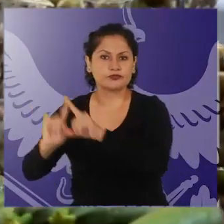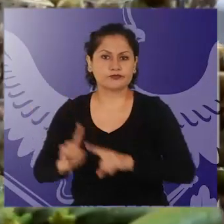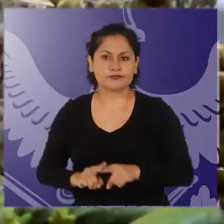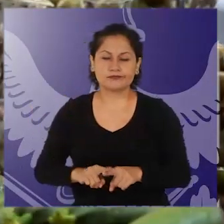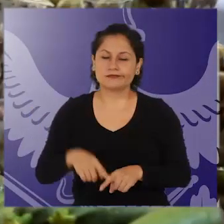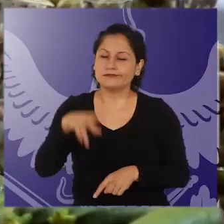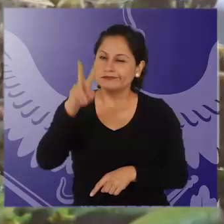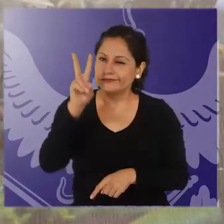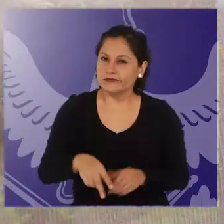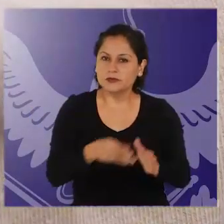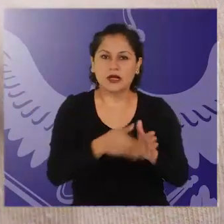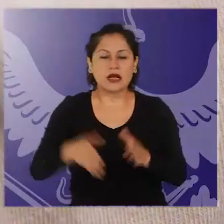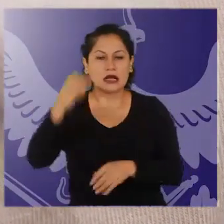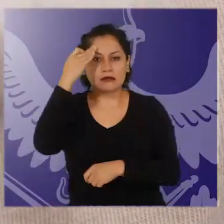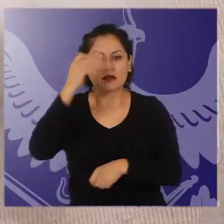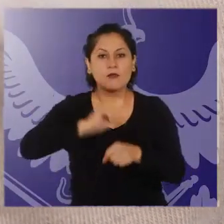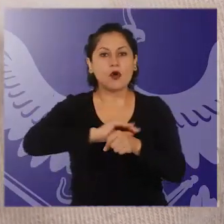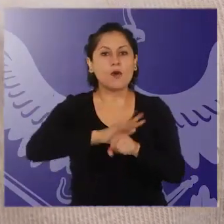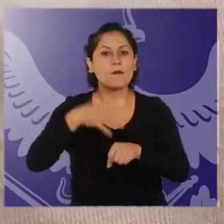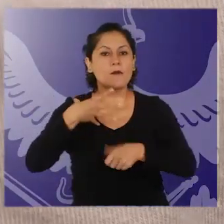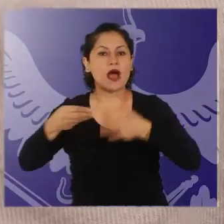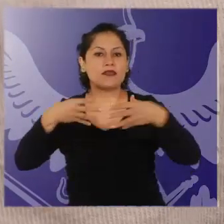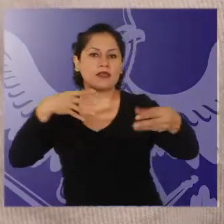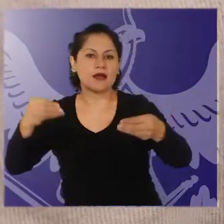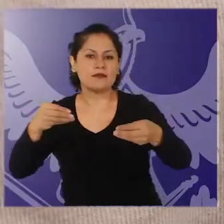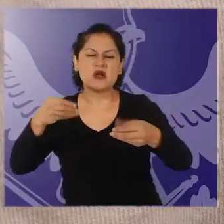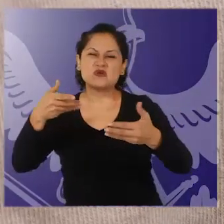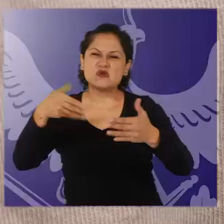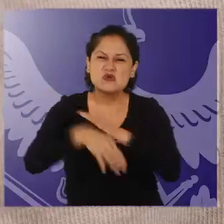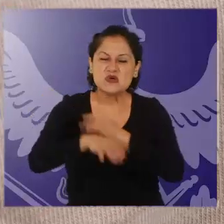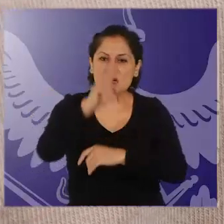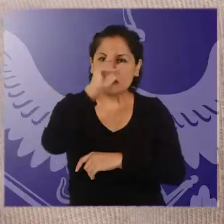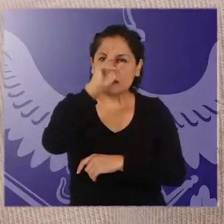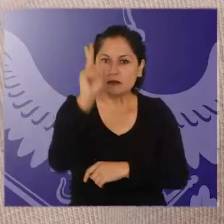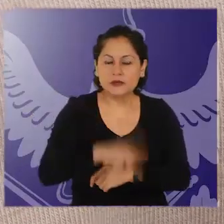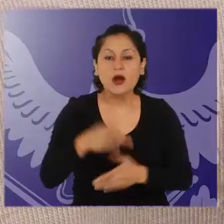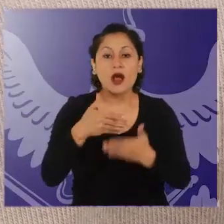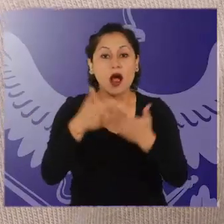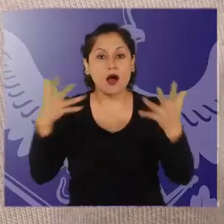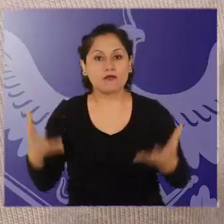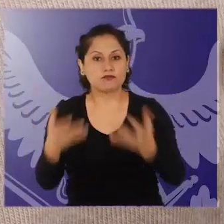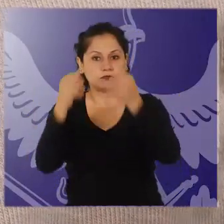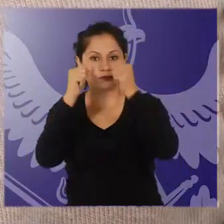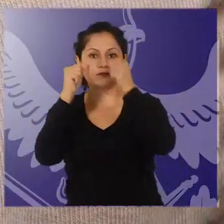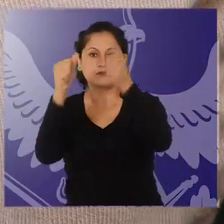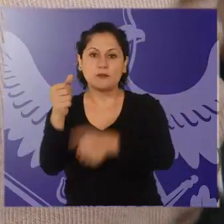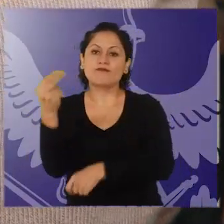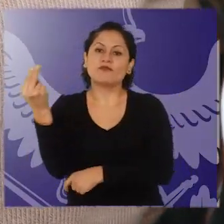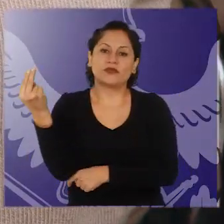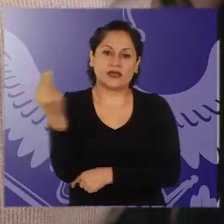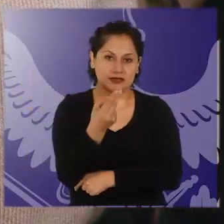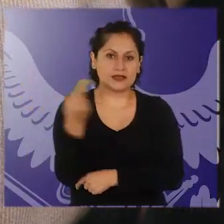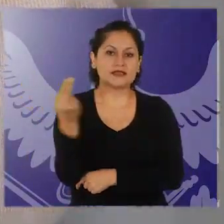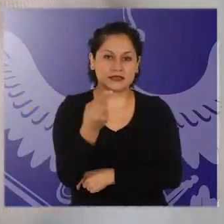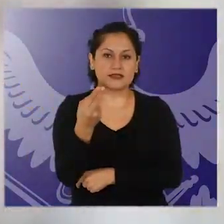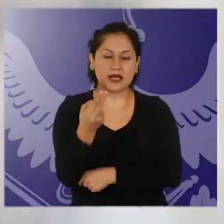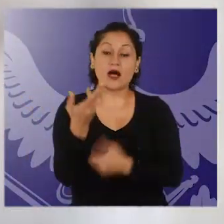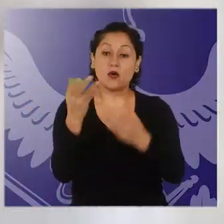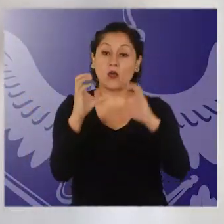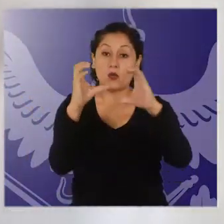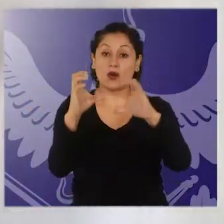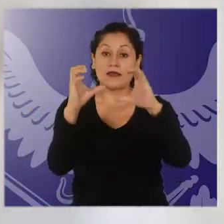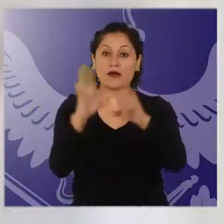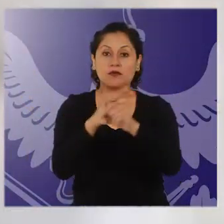independientes informales. Sin duda, la pandemia y las acciones que se tomen para superarla requieren partir del reconocimiento de